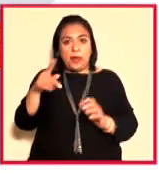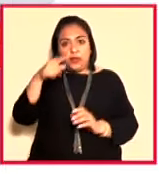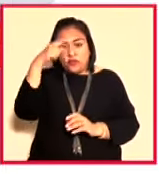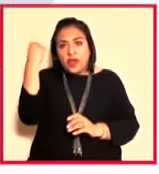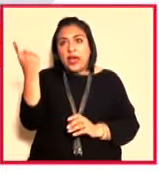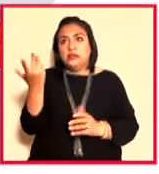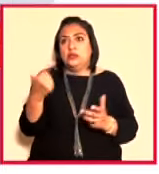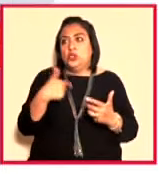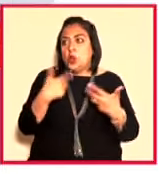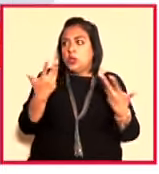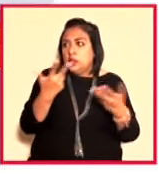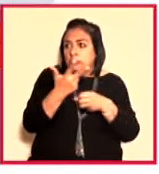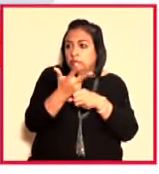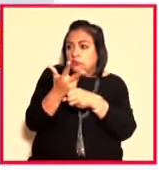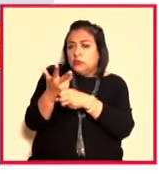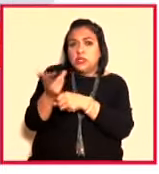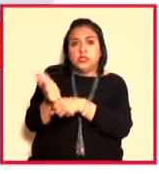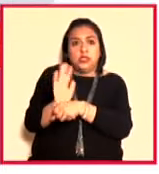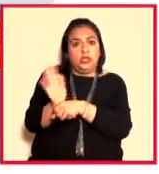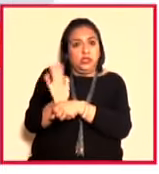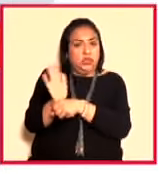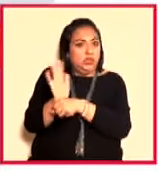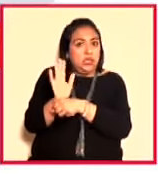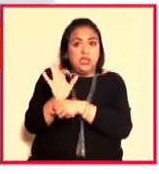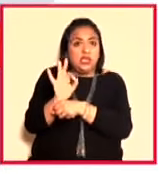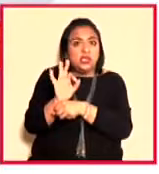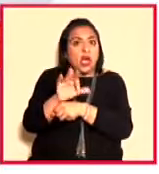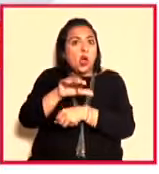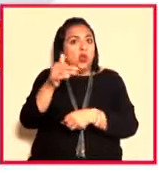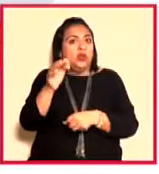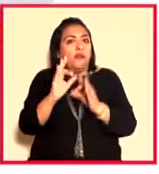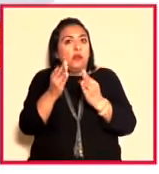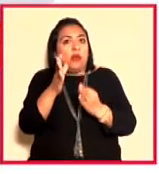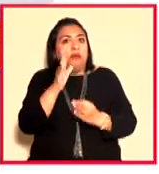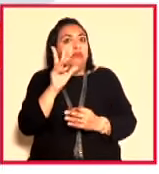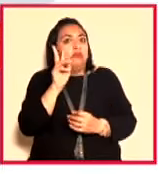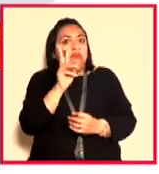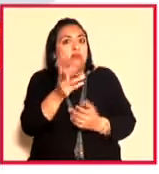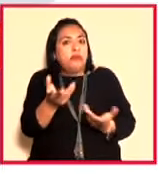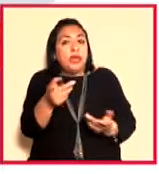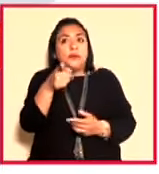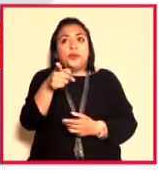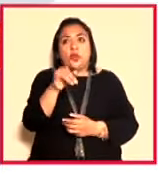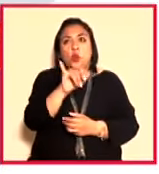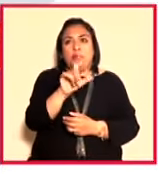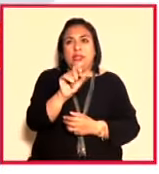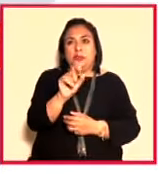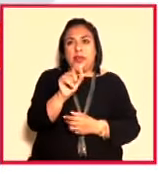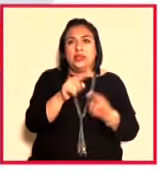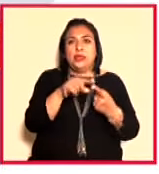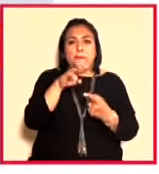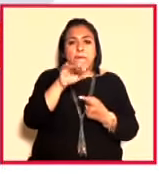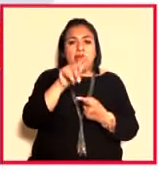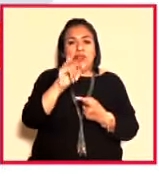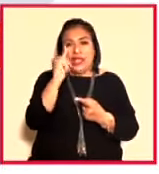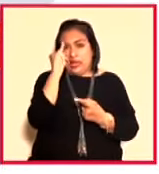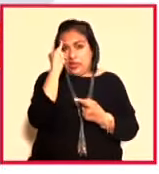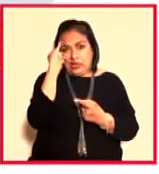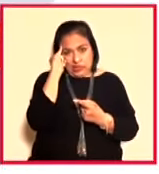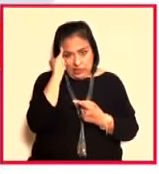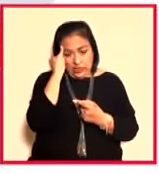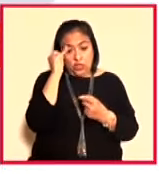a hacer cine que de otra manera no habríamos visto. El jueves 20 se proyecta Mata Indios. El